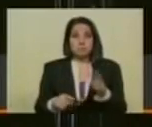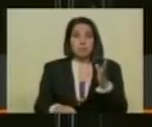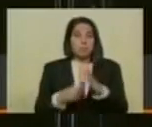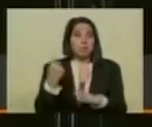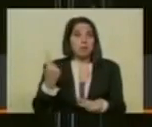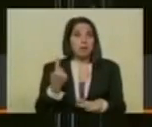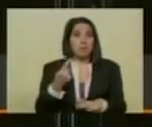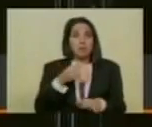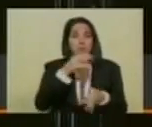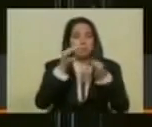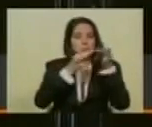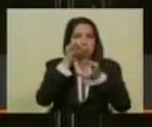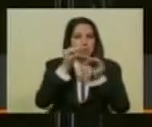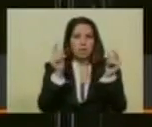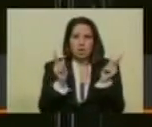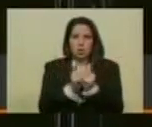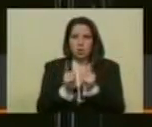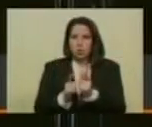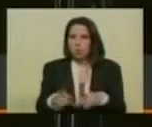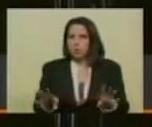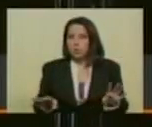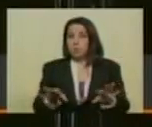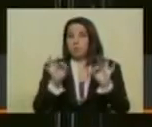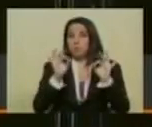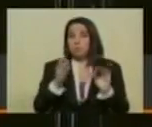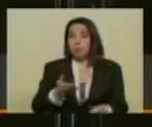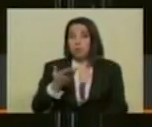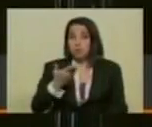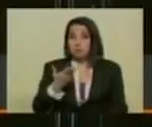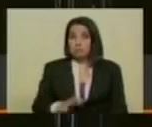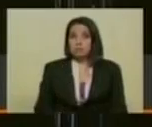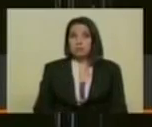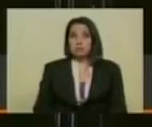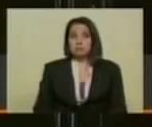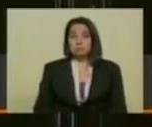estos detalles. Habría mucho más detalles sobre